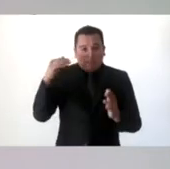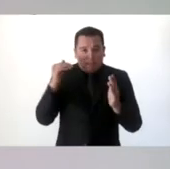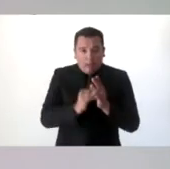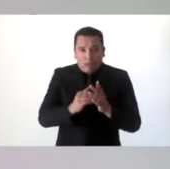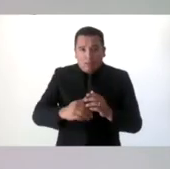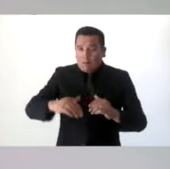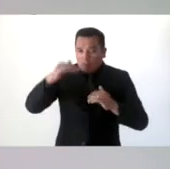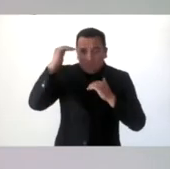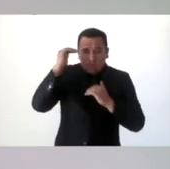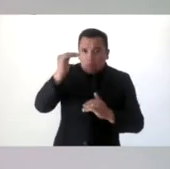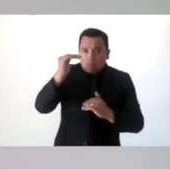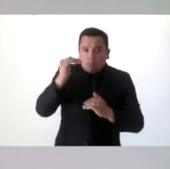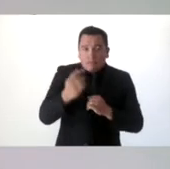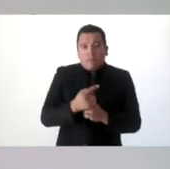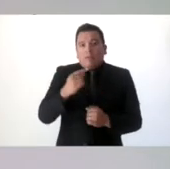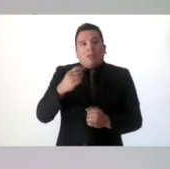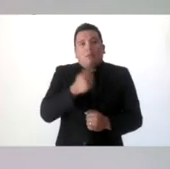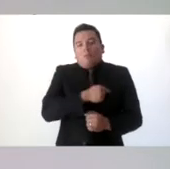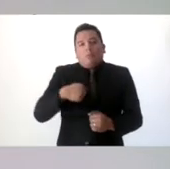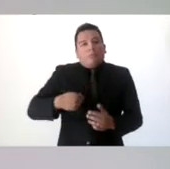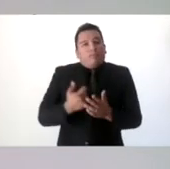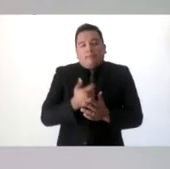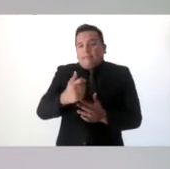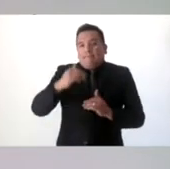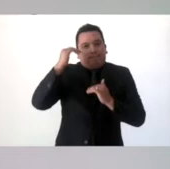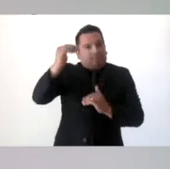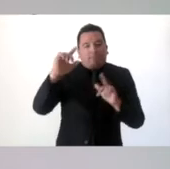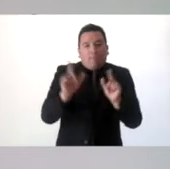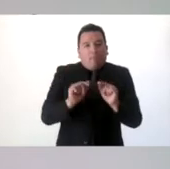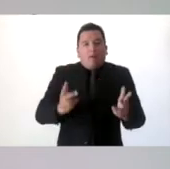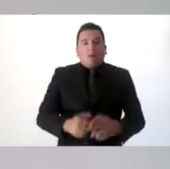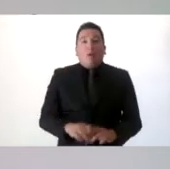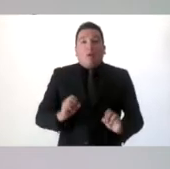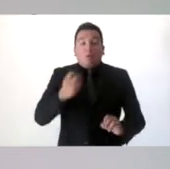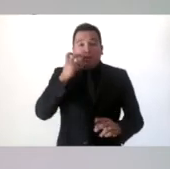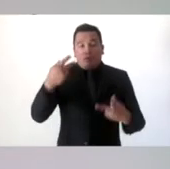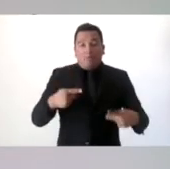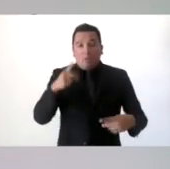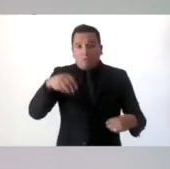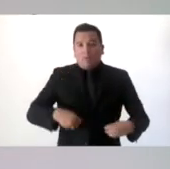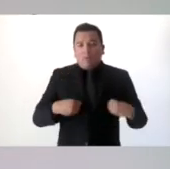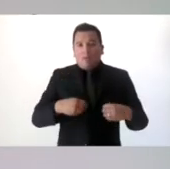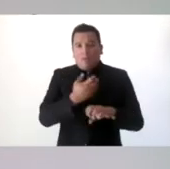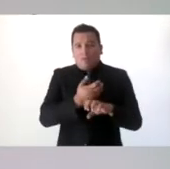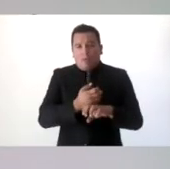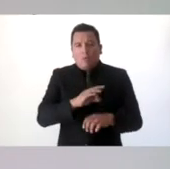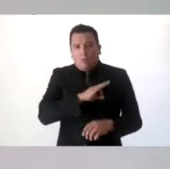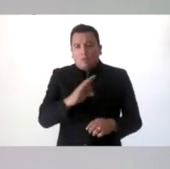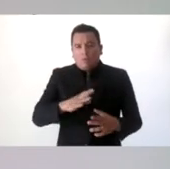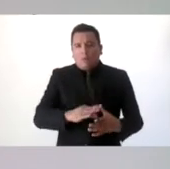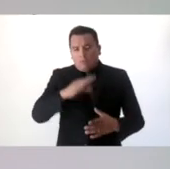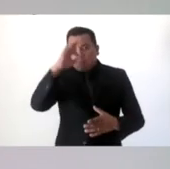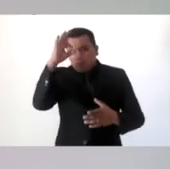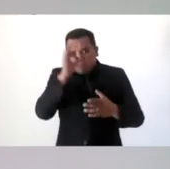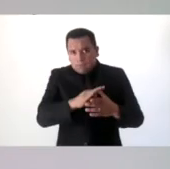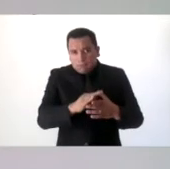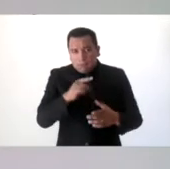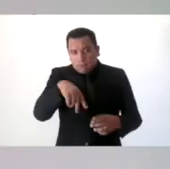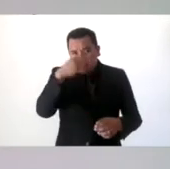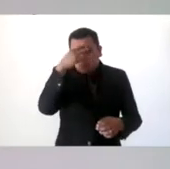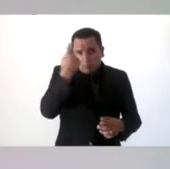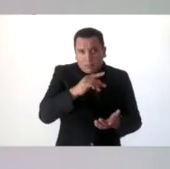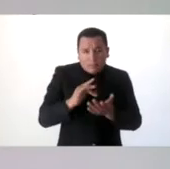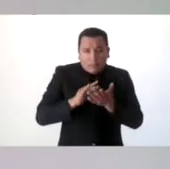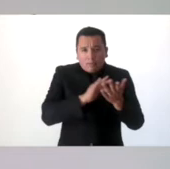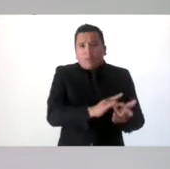100,000 porque es lo que pudiéramos costear? ¿O realmente queremos que más mexicanos que están viviendo en Estados Unidos puedan participar políticamente en México? Y